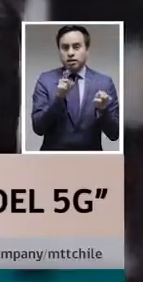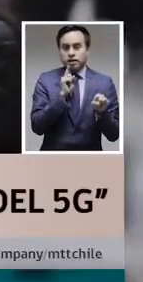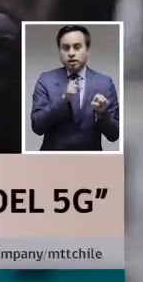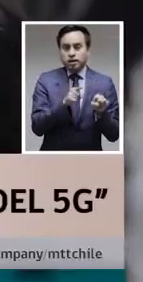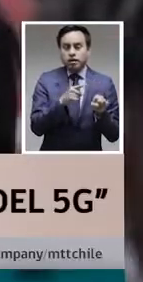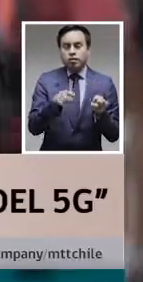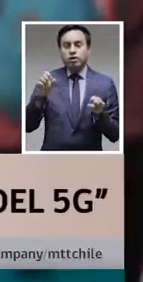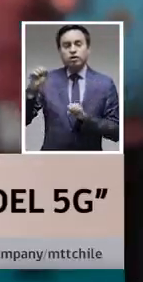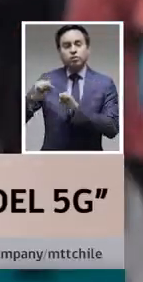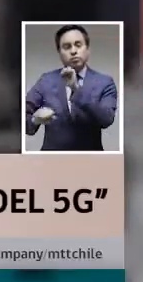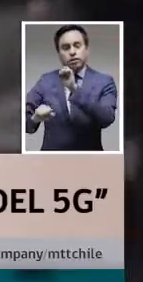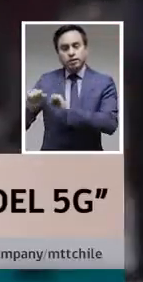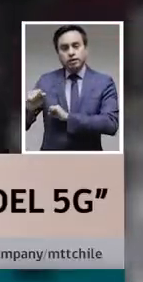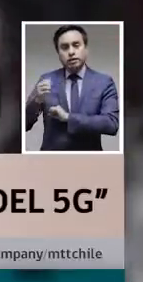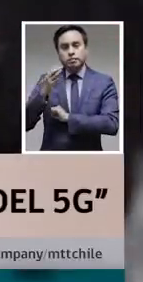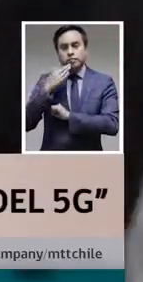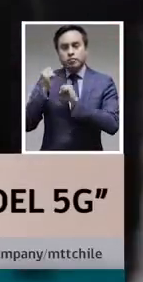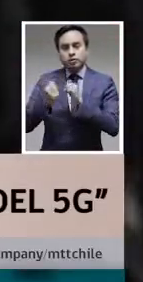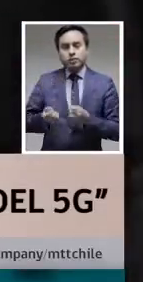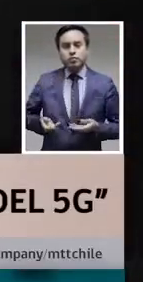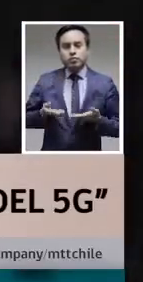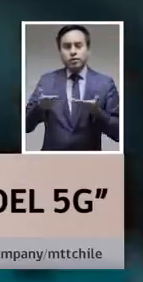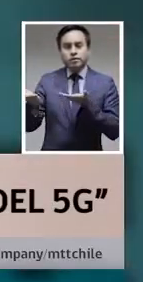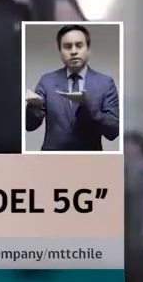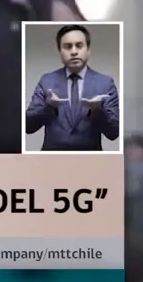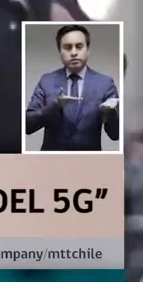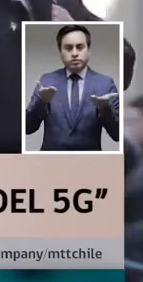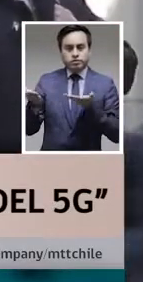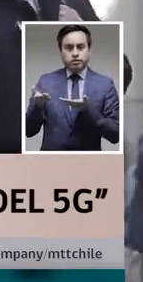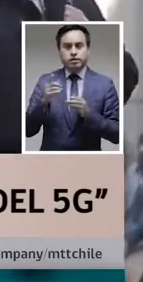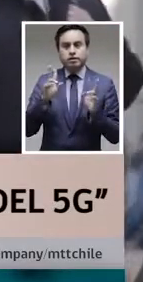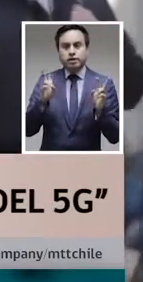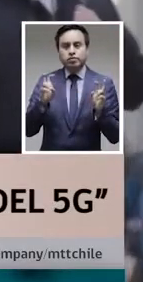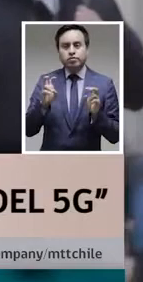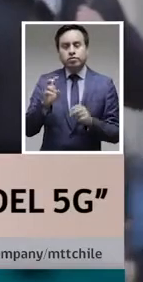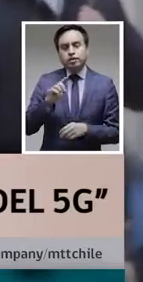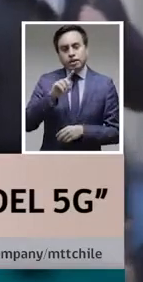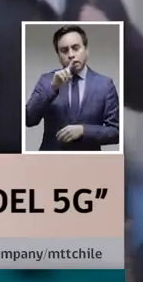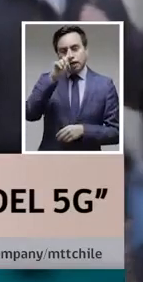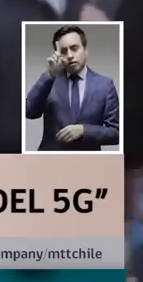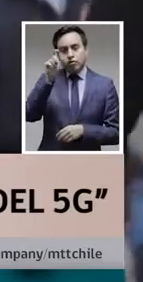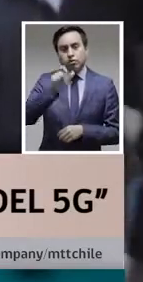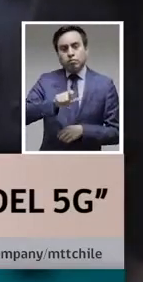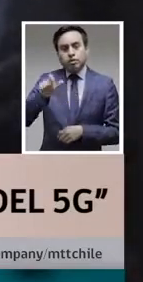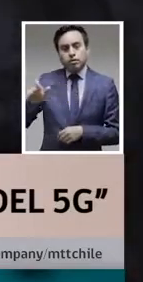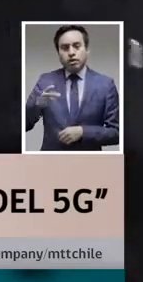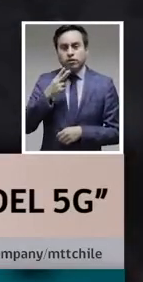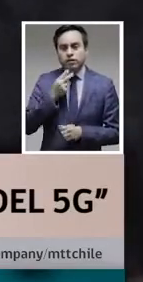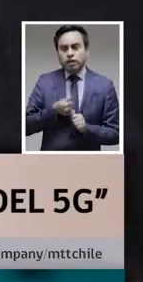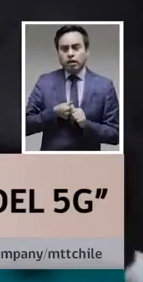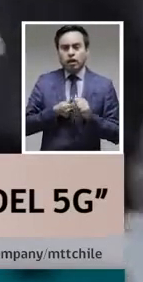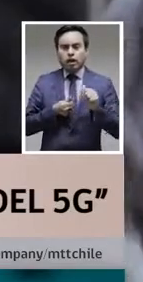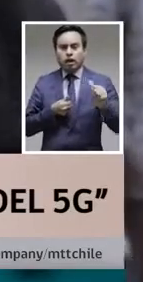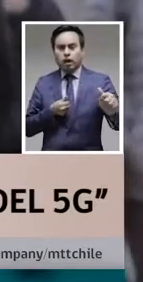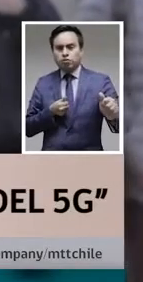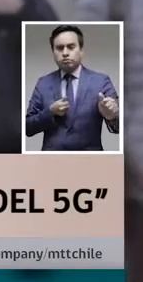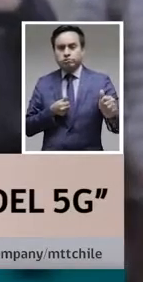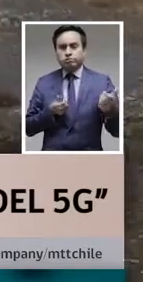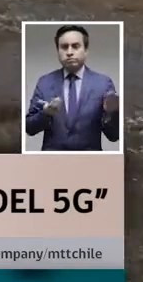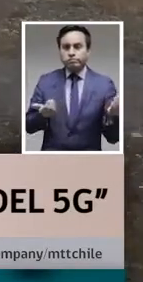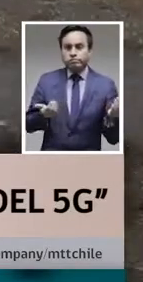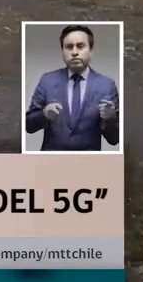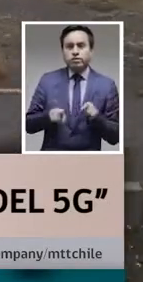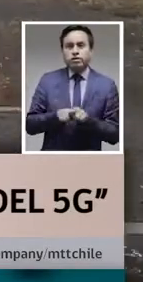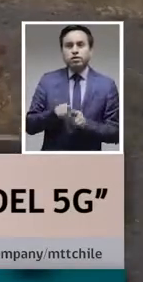que otras compañías también puedan proveer servicios. Este es el caso clásico de personas que viven muy lejos y necesitan